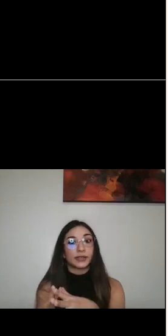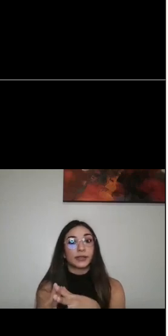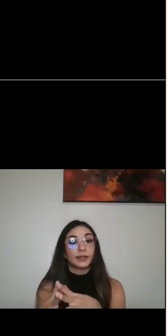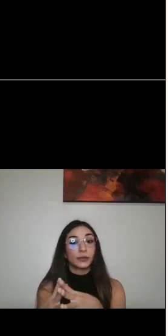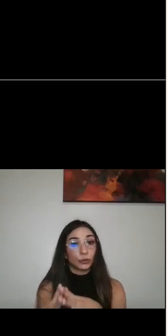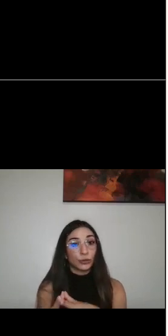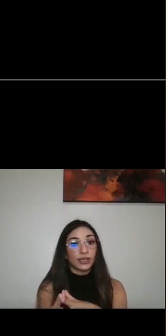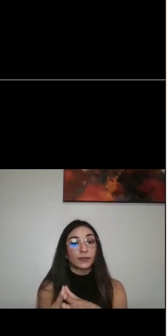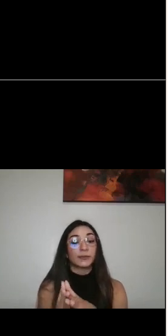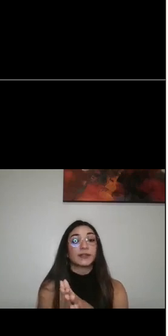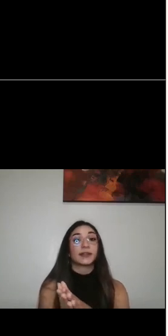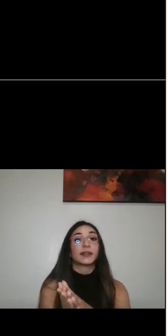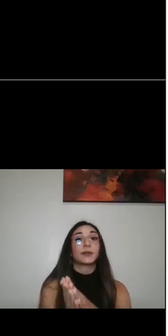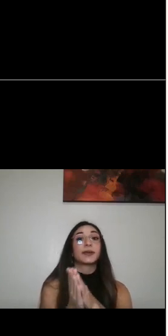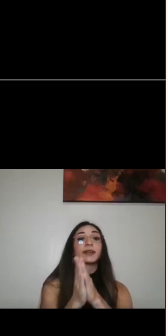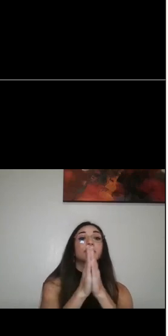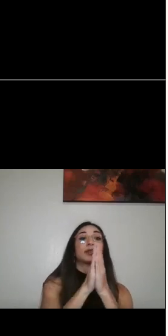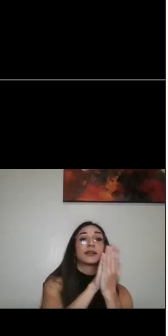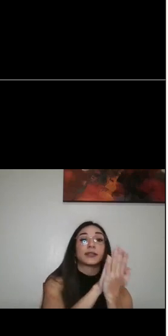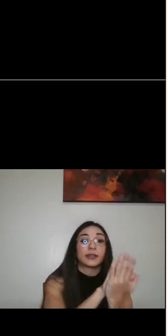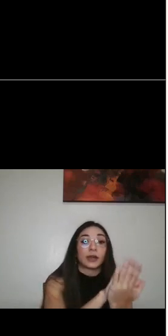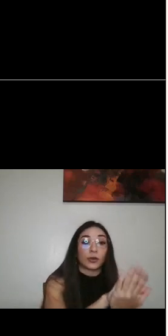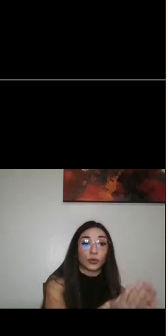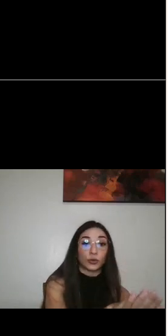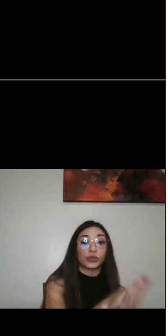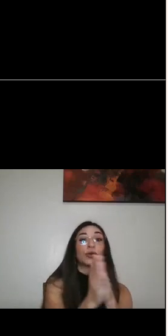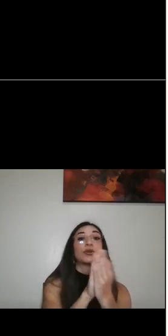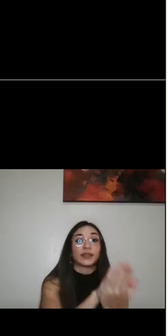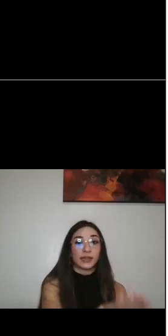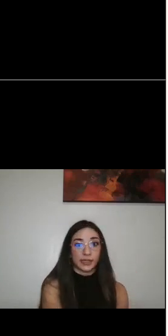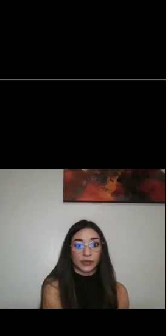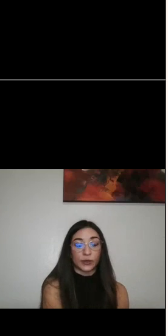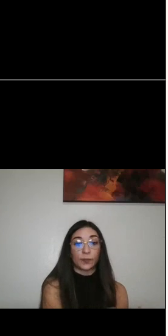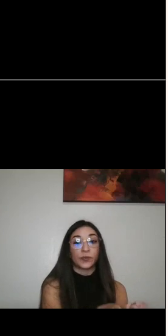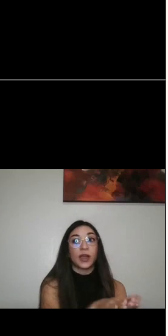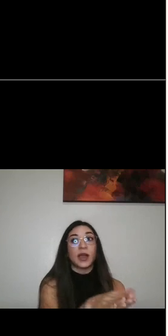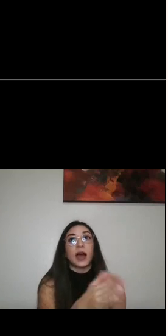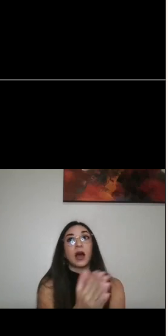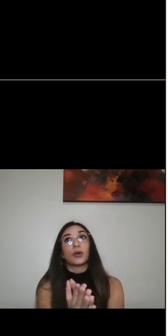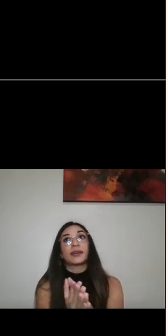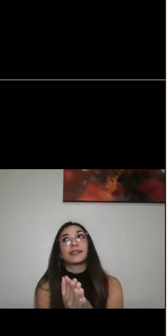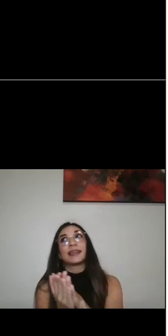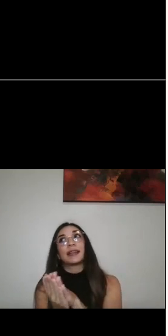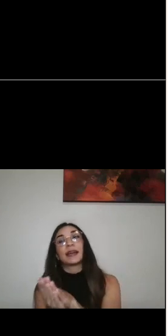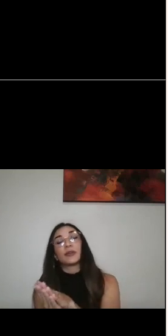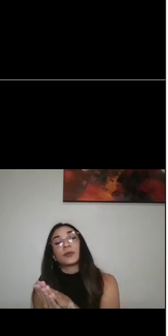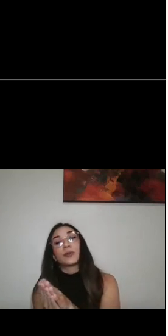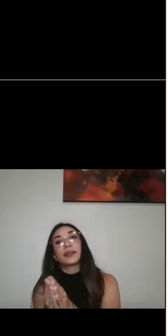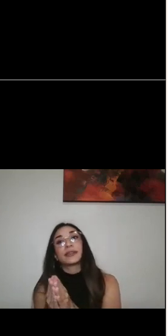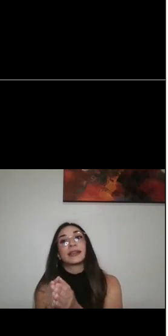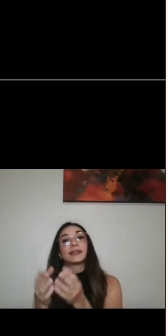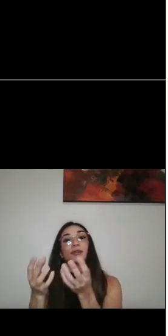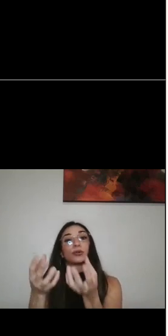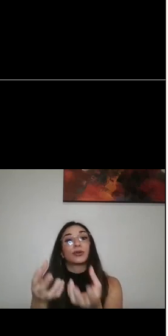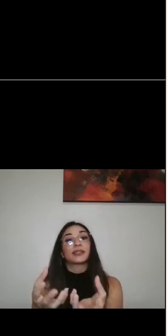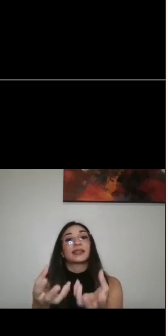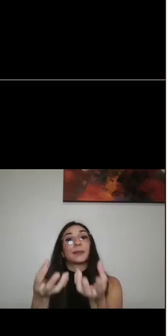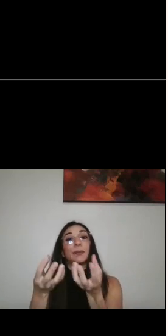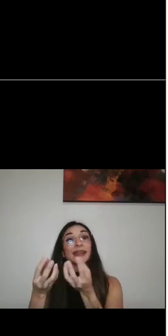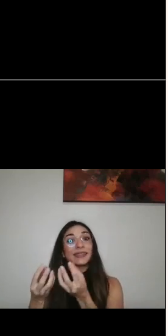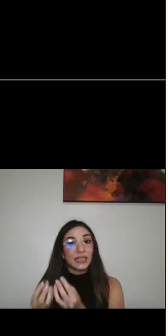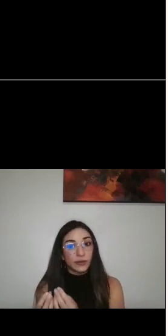a esas estructuras, vamos a tener pérdidas auditivas de conducción o de transmisión. Ahora, si el daño más bien está en las estructuras